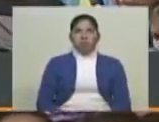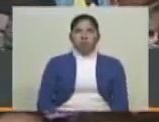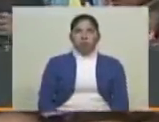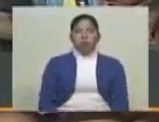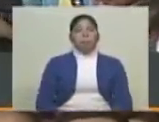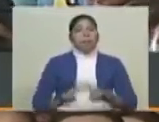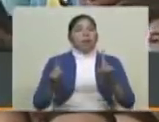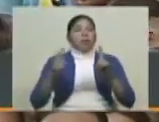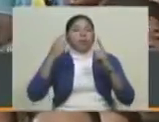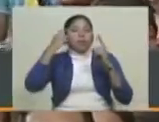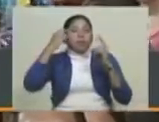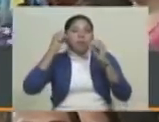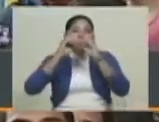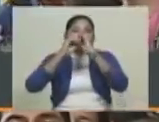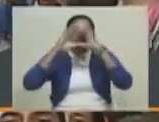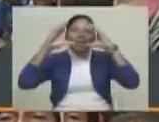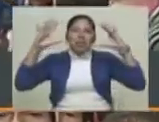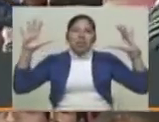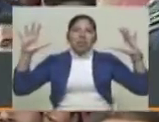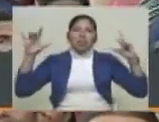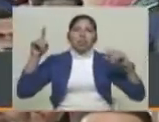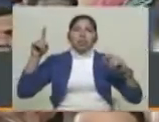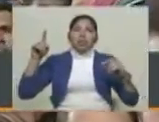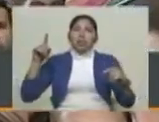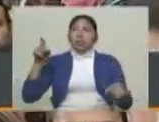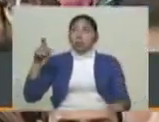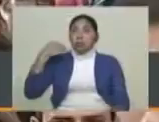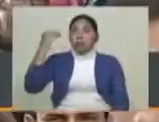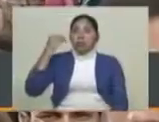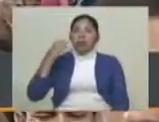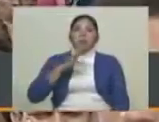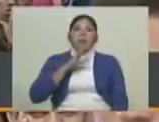Pero imagínenlo gobernando, recuerden los que estudiaron en la central.